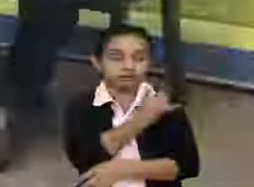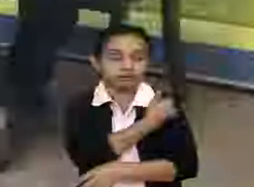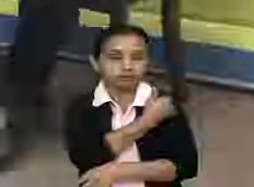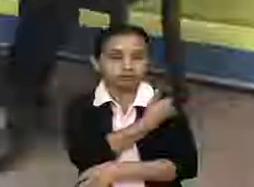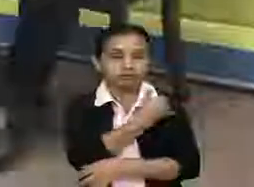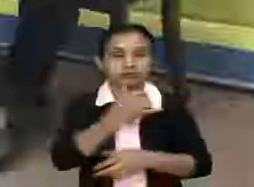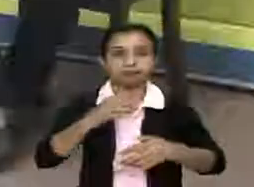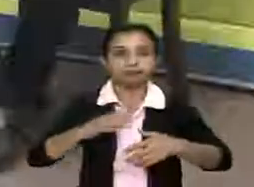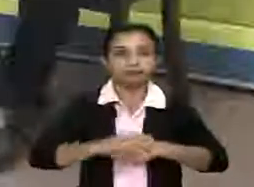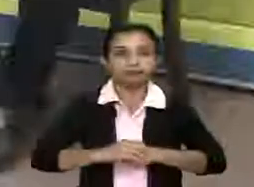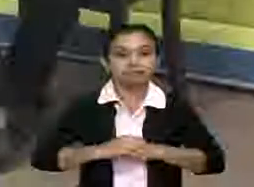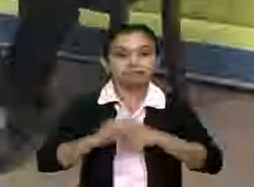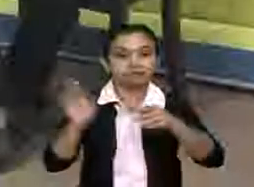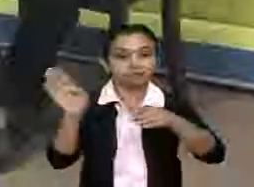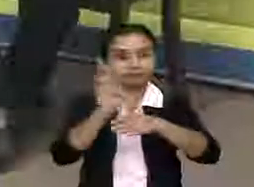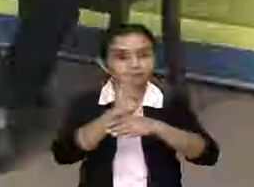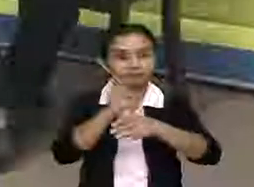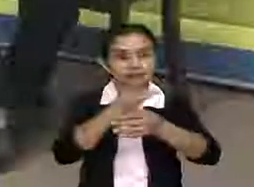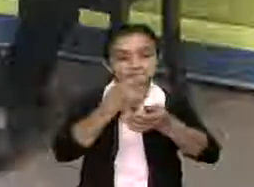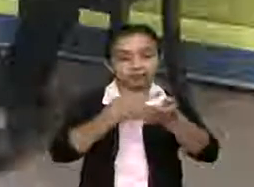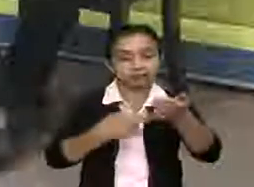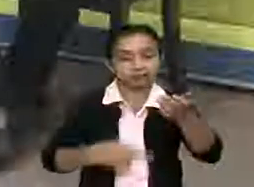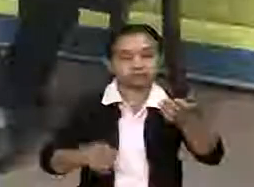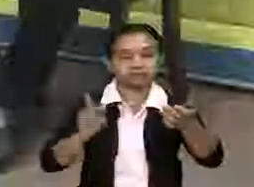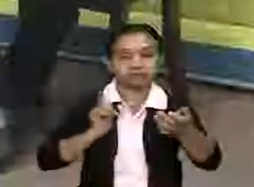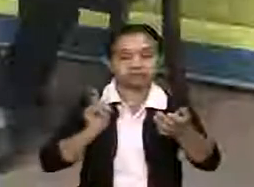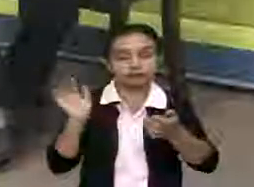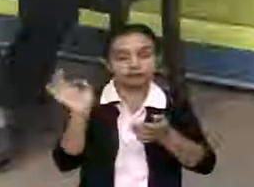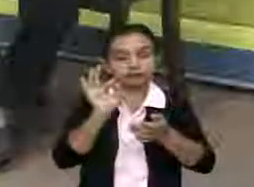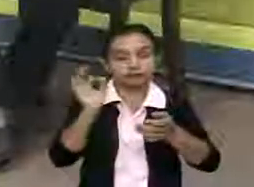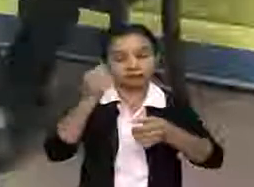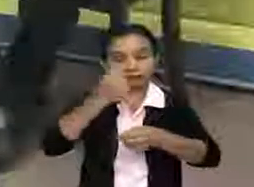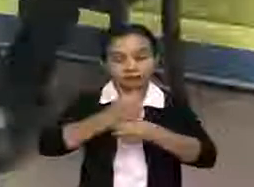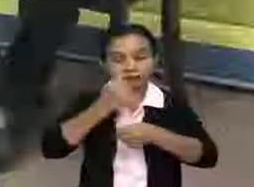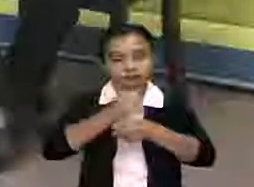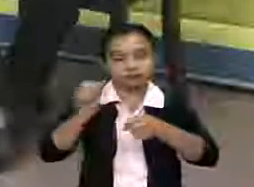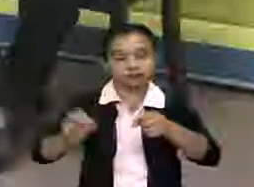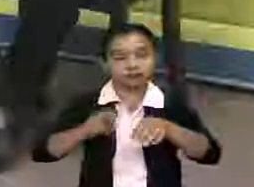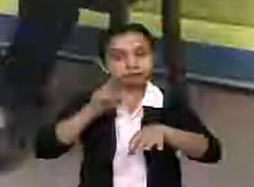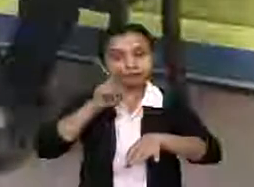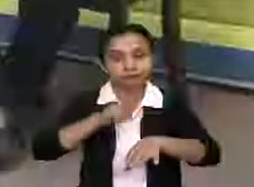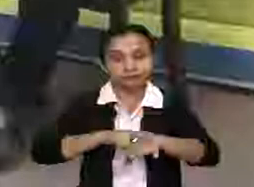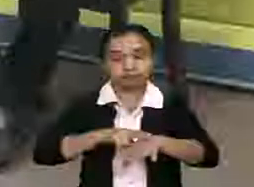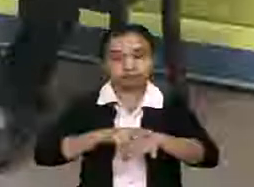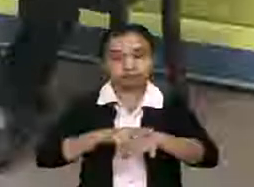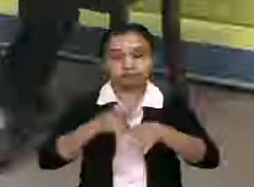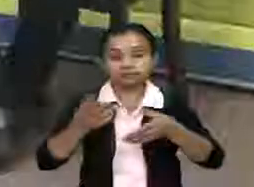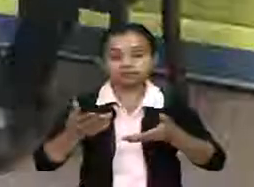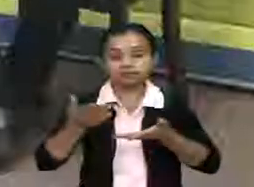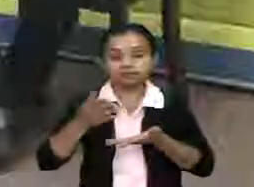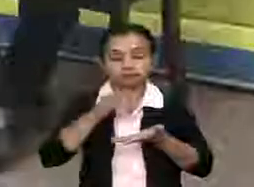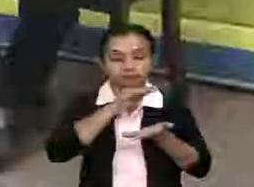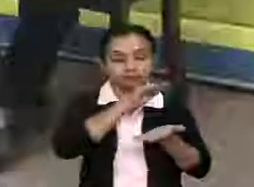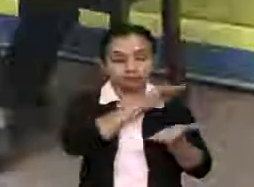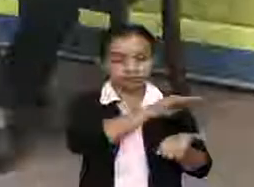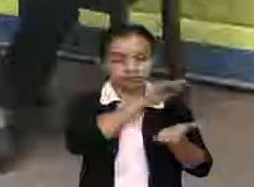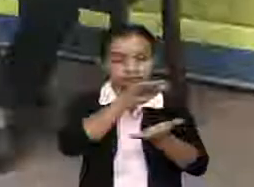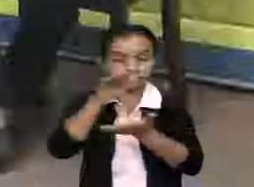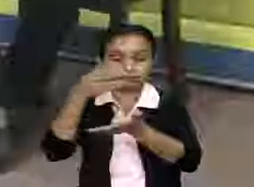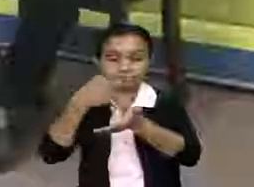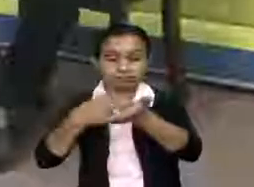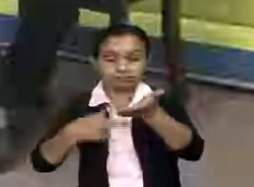entonces el banco nacional de sangre tiene como estructura tiene una estructura nacional ya que hay que entregar sangre a todos a todos los